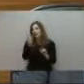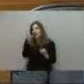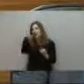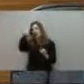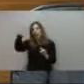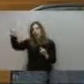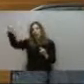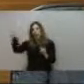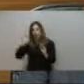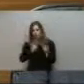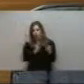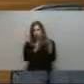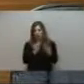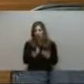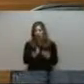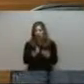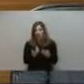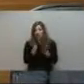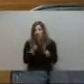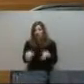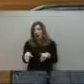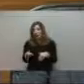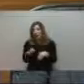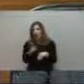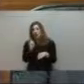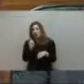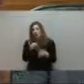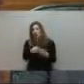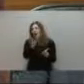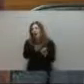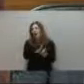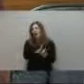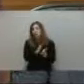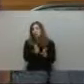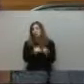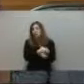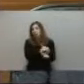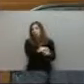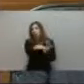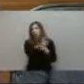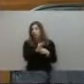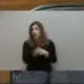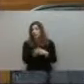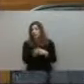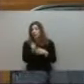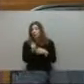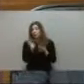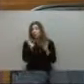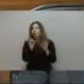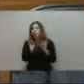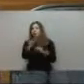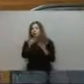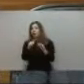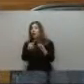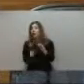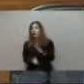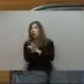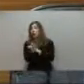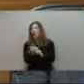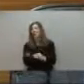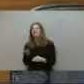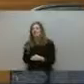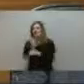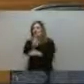encima quedan perdidos por la Consejería en archivos. Solo ven la luz en épocas electorales. Ahora, el